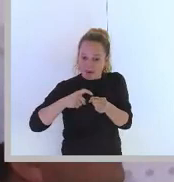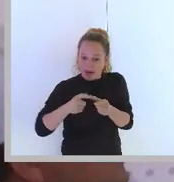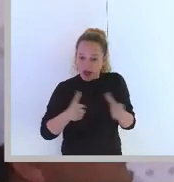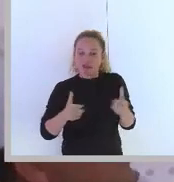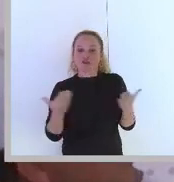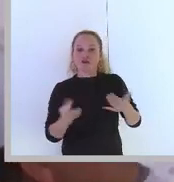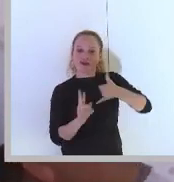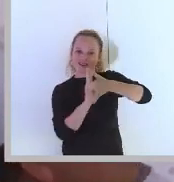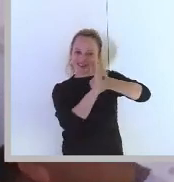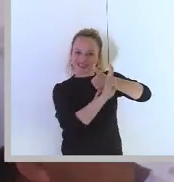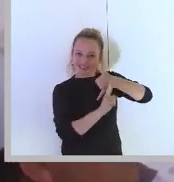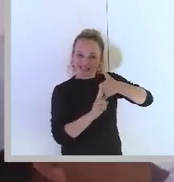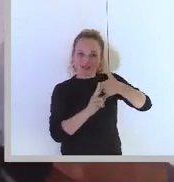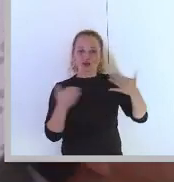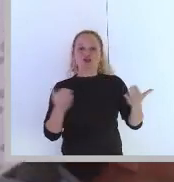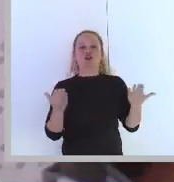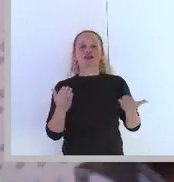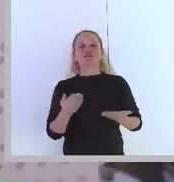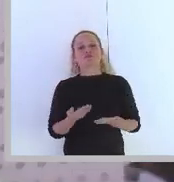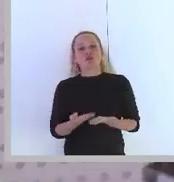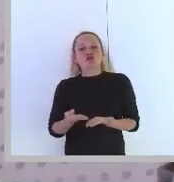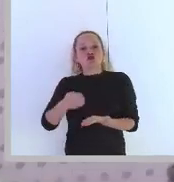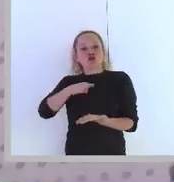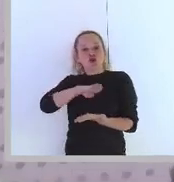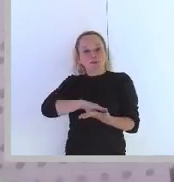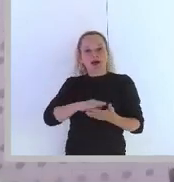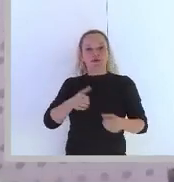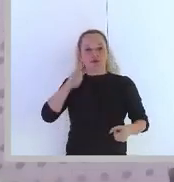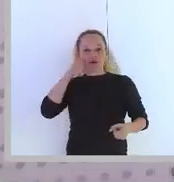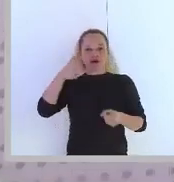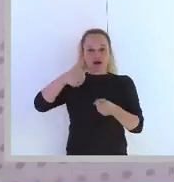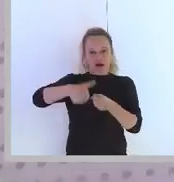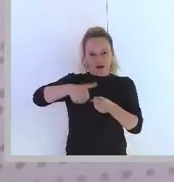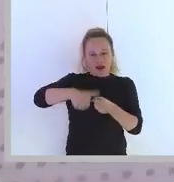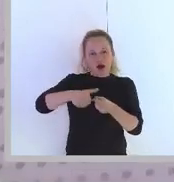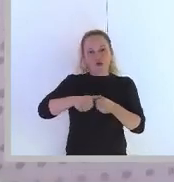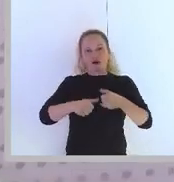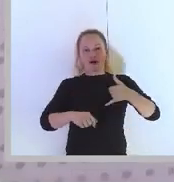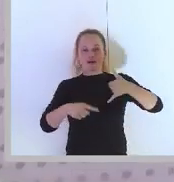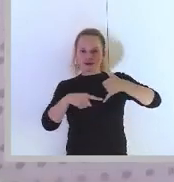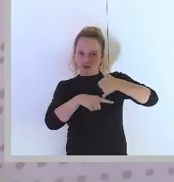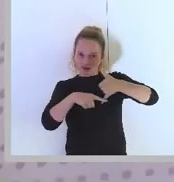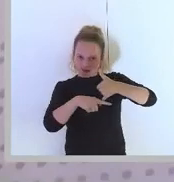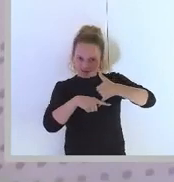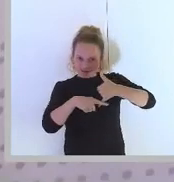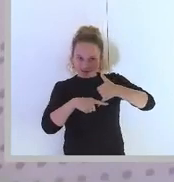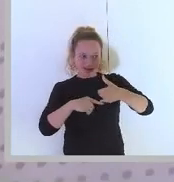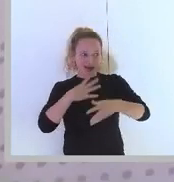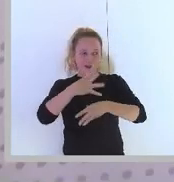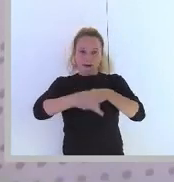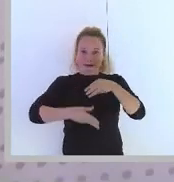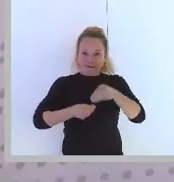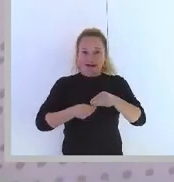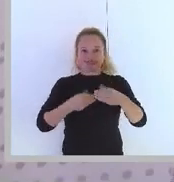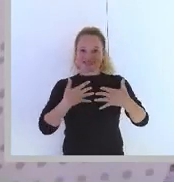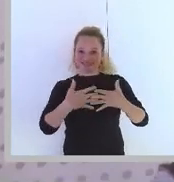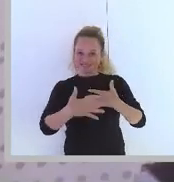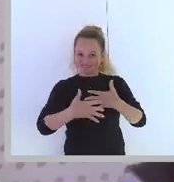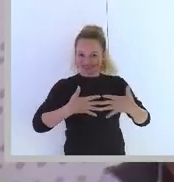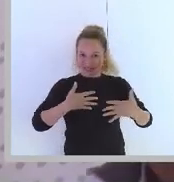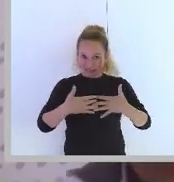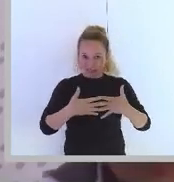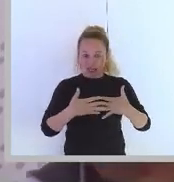regiones, principalmente en Tumaco, en Arauca, en Leticia y en San Andrés, y